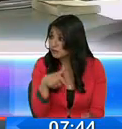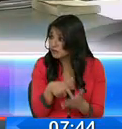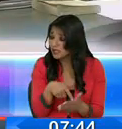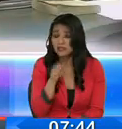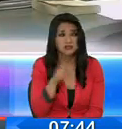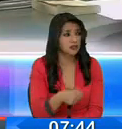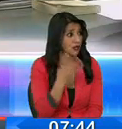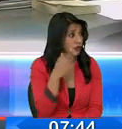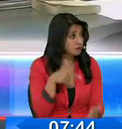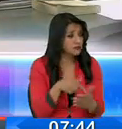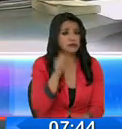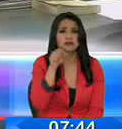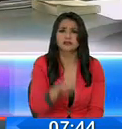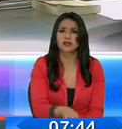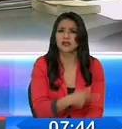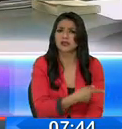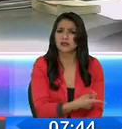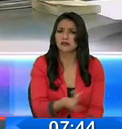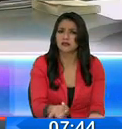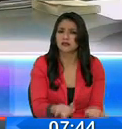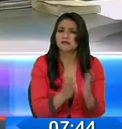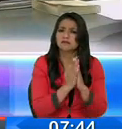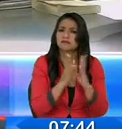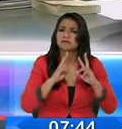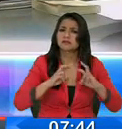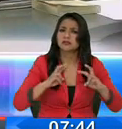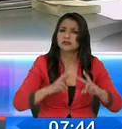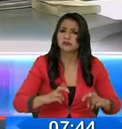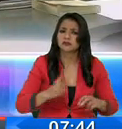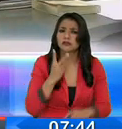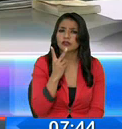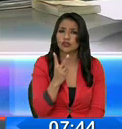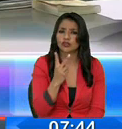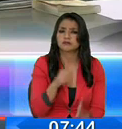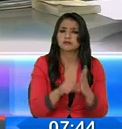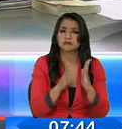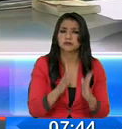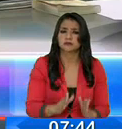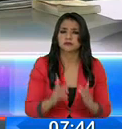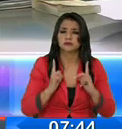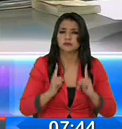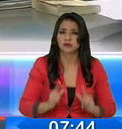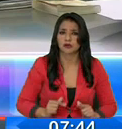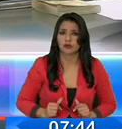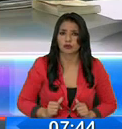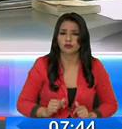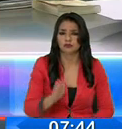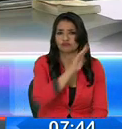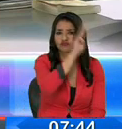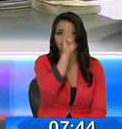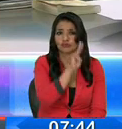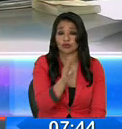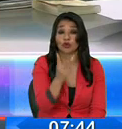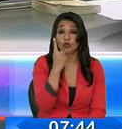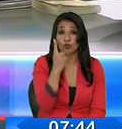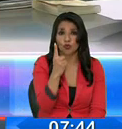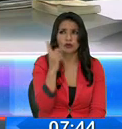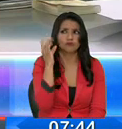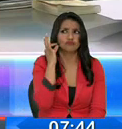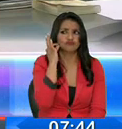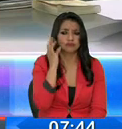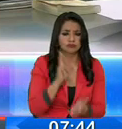que qué periodo son de la investigación nuestra dos ministerios de salud el uno dirigido por una doctora